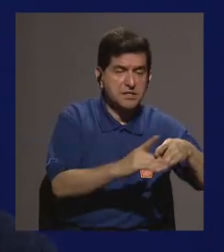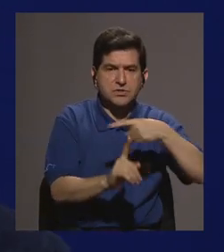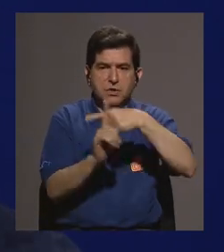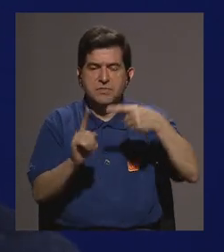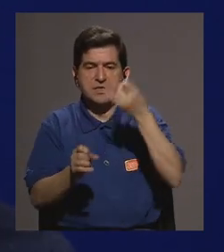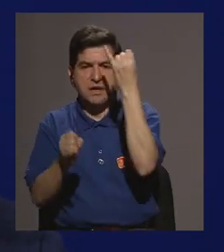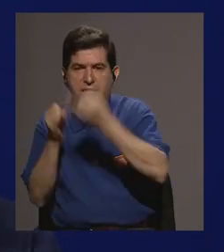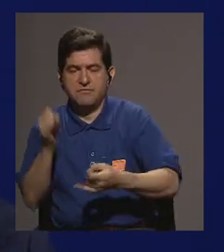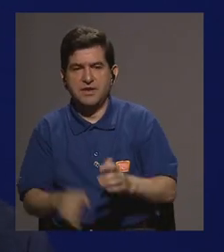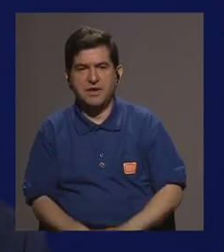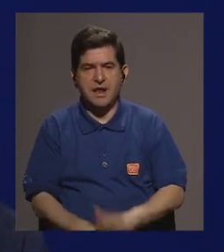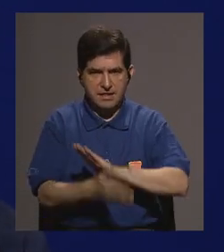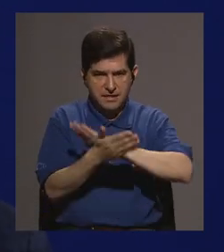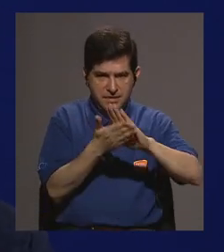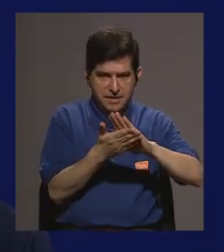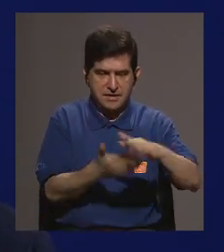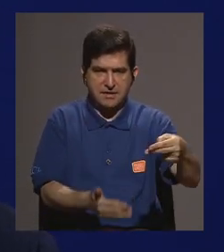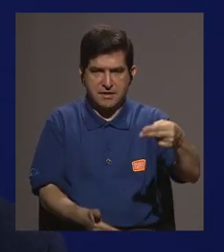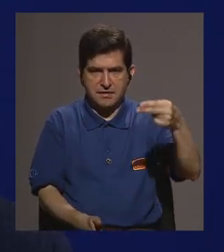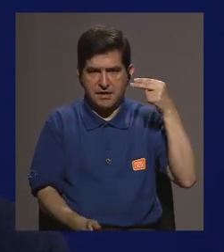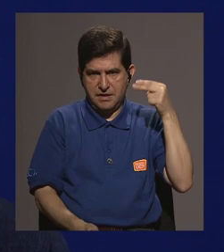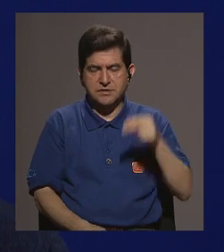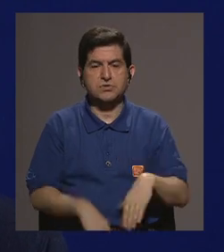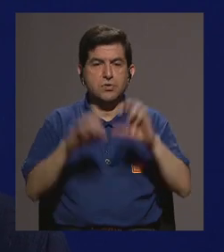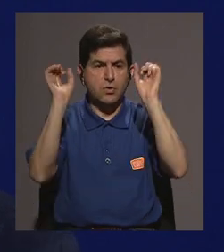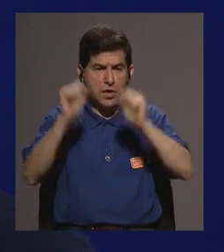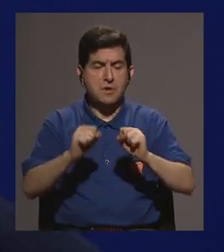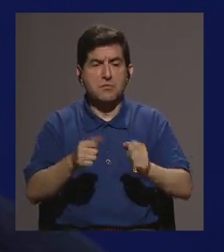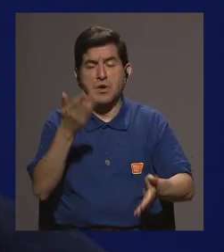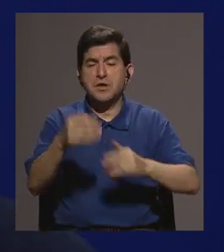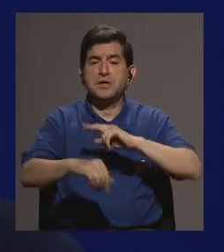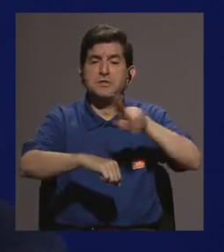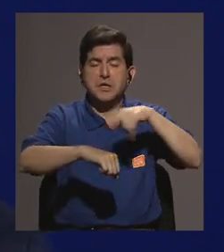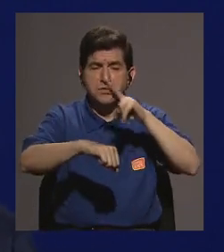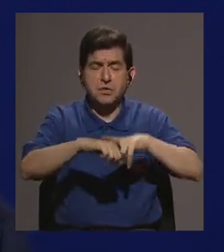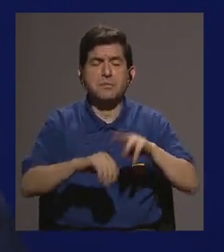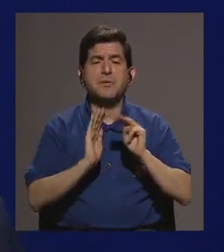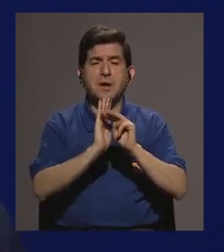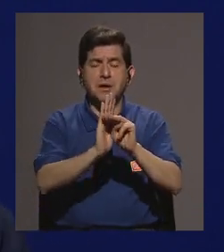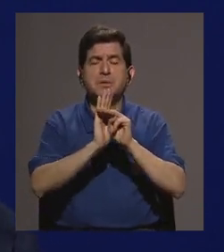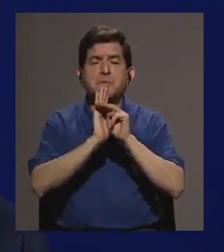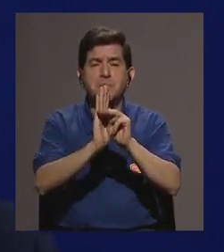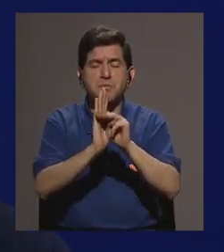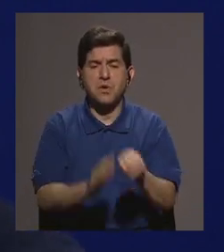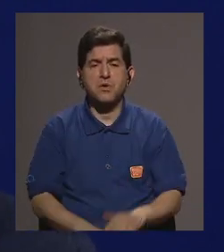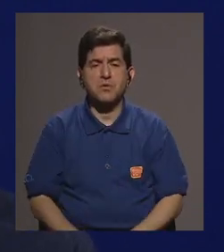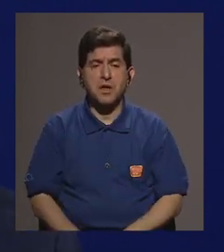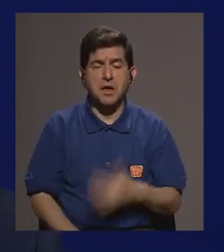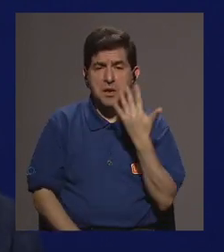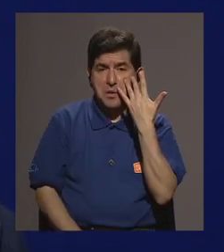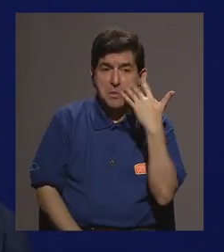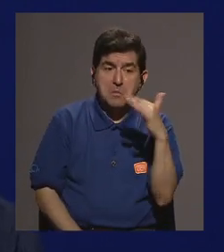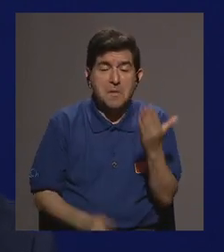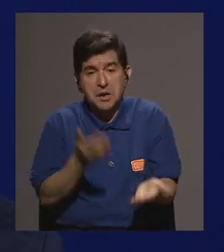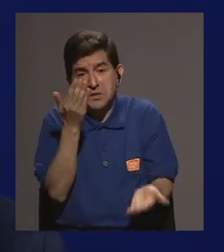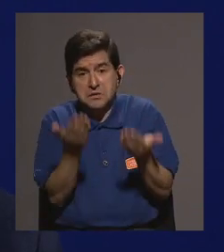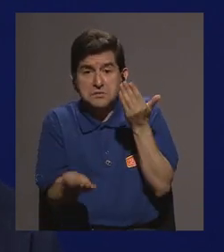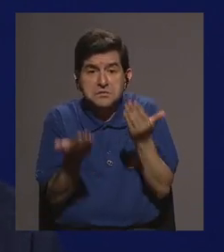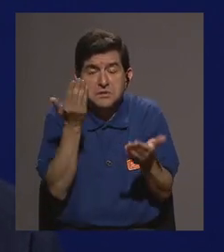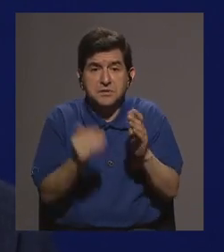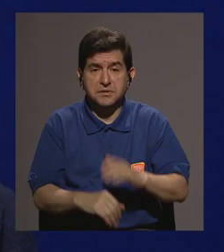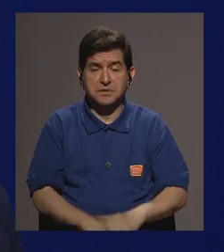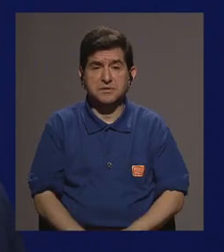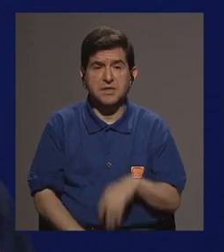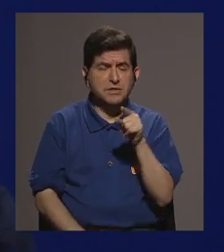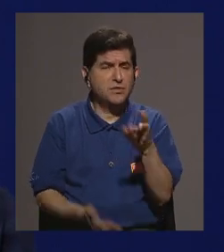bendición al medio al final en este caso dignidad trata de esa historia que puede ser muy lugar común hace una modelo que llega y puede